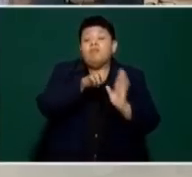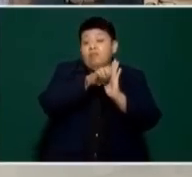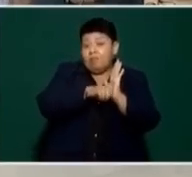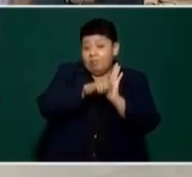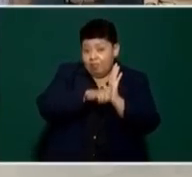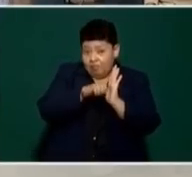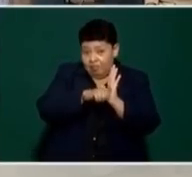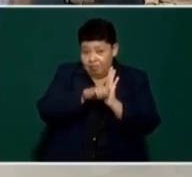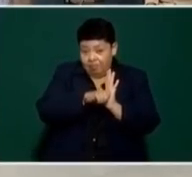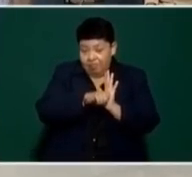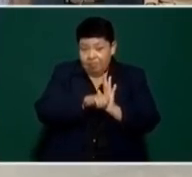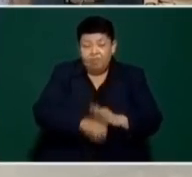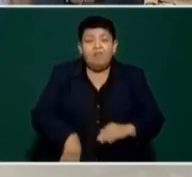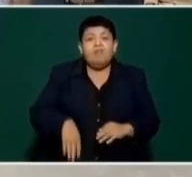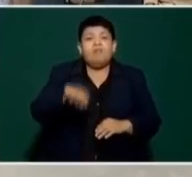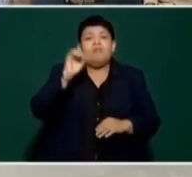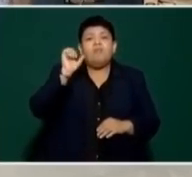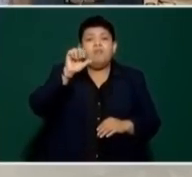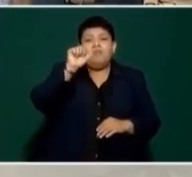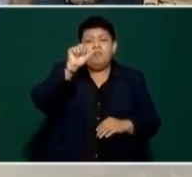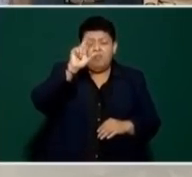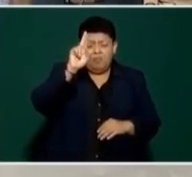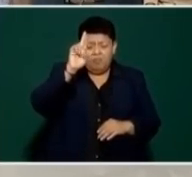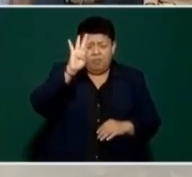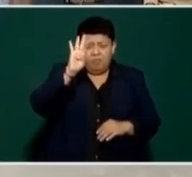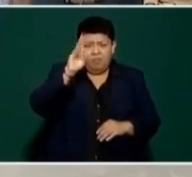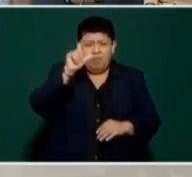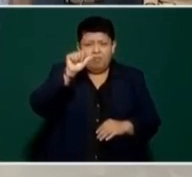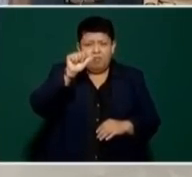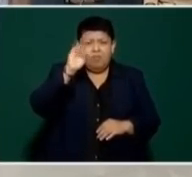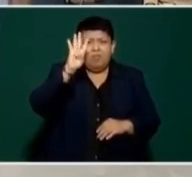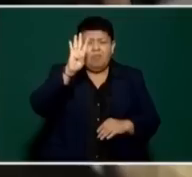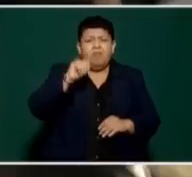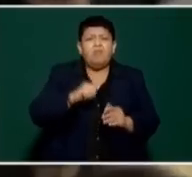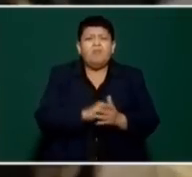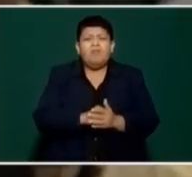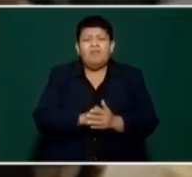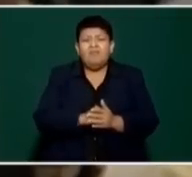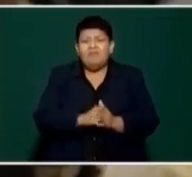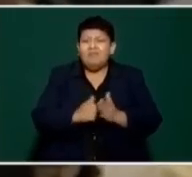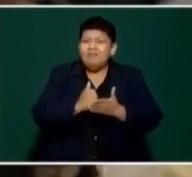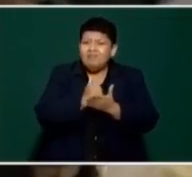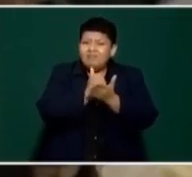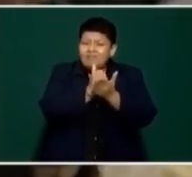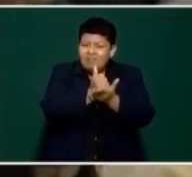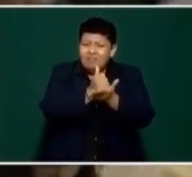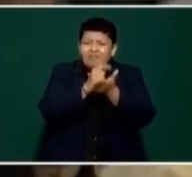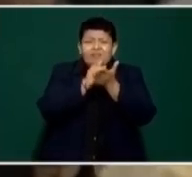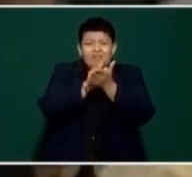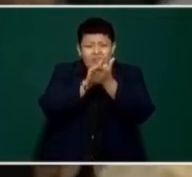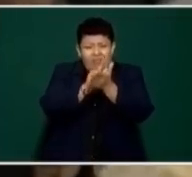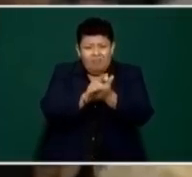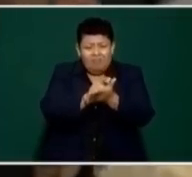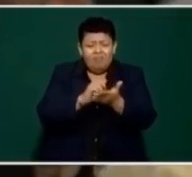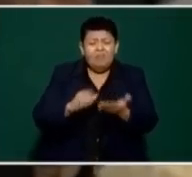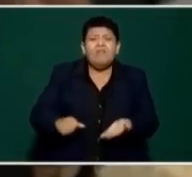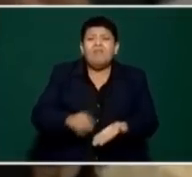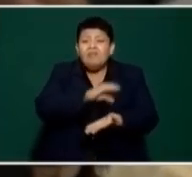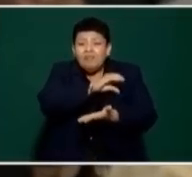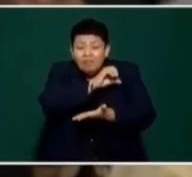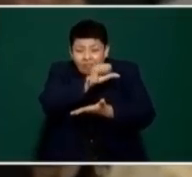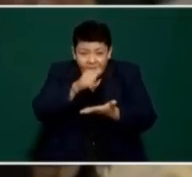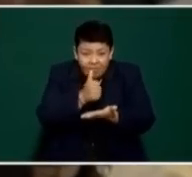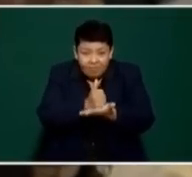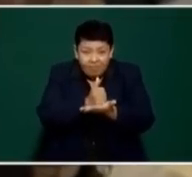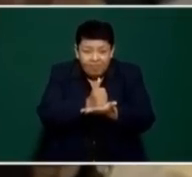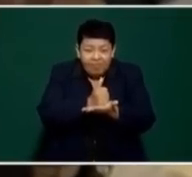el sistema Airbnb, que ha sido una modalidad que salva un poco la economía local, la del centro de la ciudad de Cancún, por ejemplo,